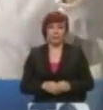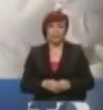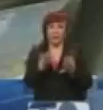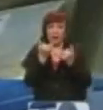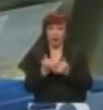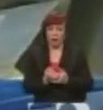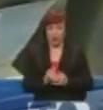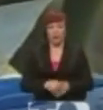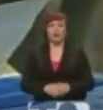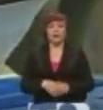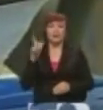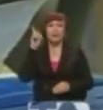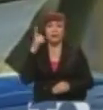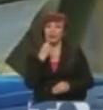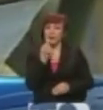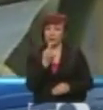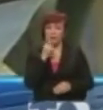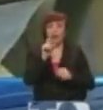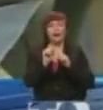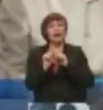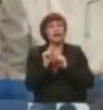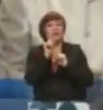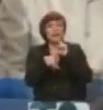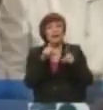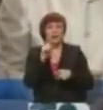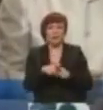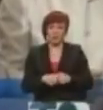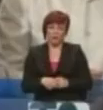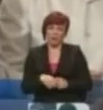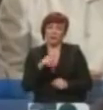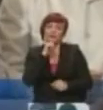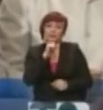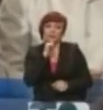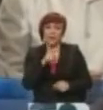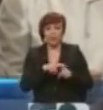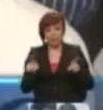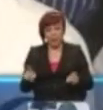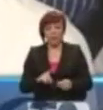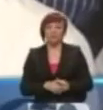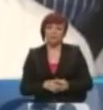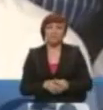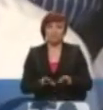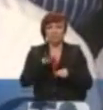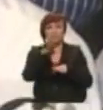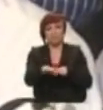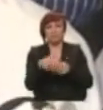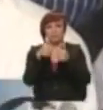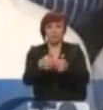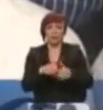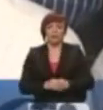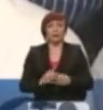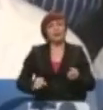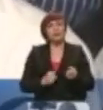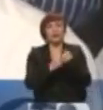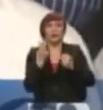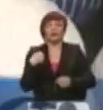la forma en la que se han planteado algunas preguntas de la consulta. Sin embargo, admiten que es un primer paso. Habrá que apoyar, pero con un